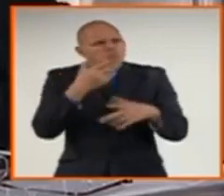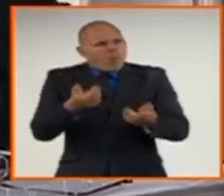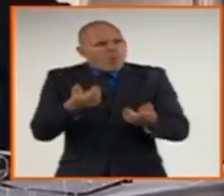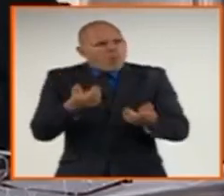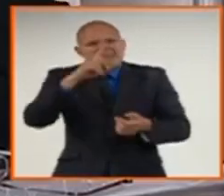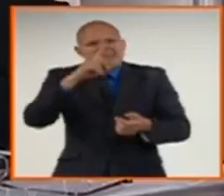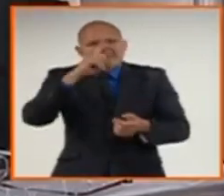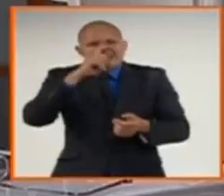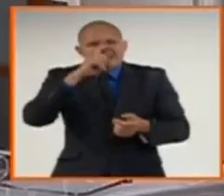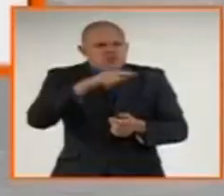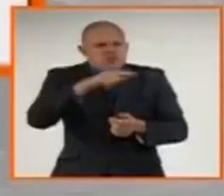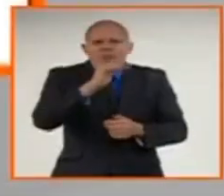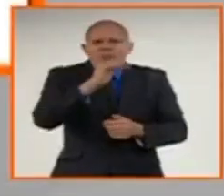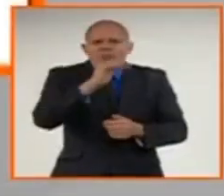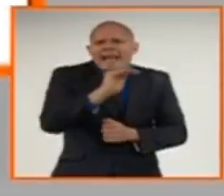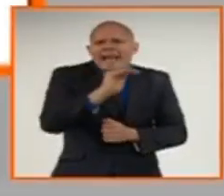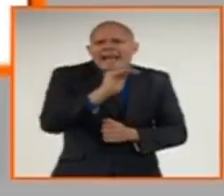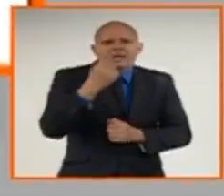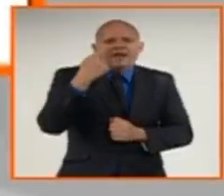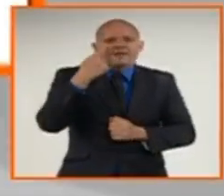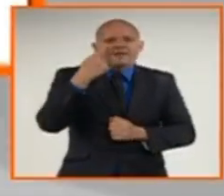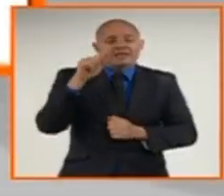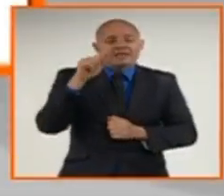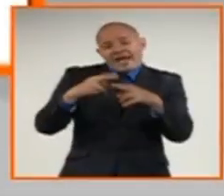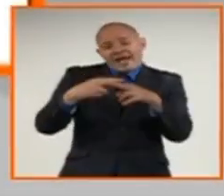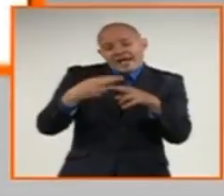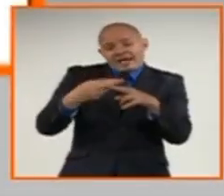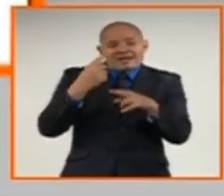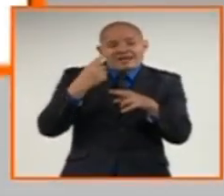adultos. Aquí en gris, en las láminas, en ambas,